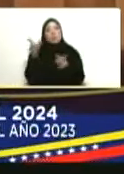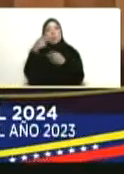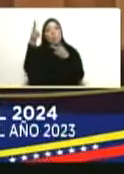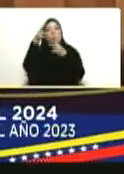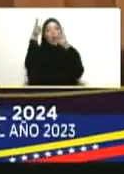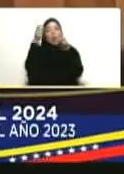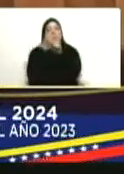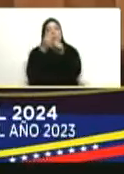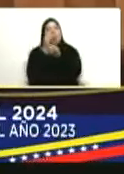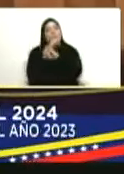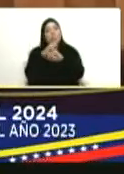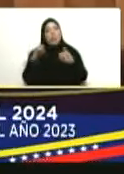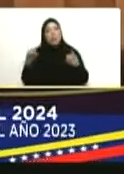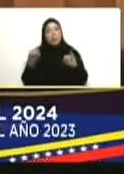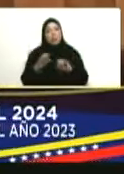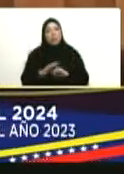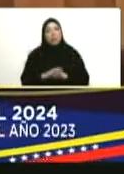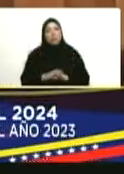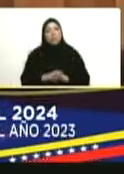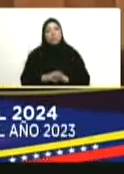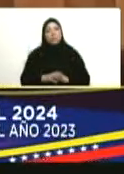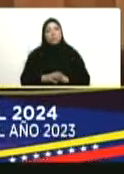victorioso, independentista,